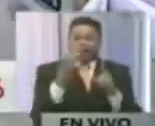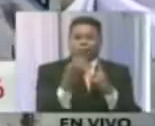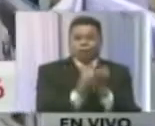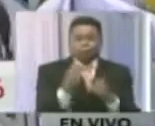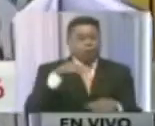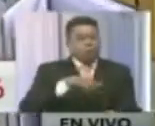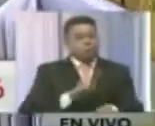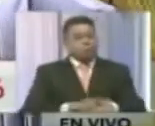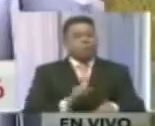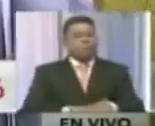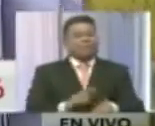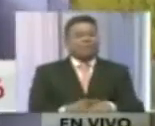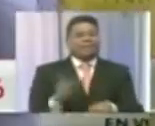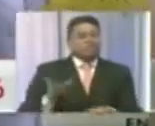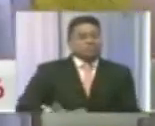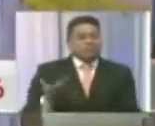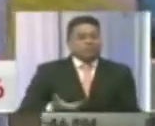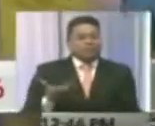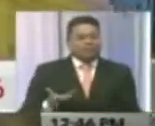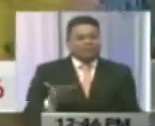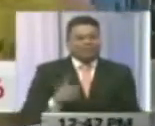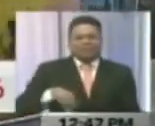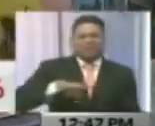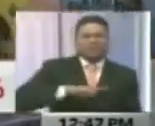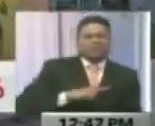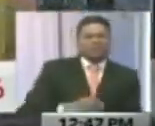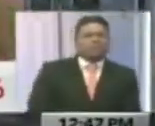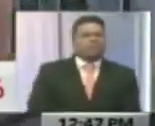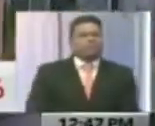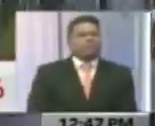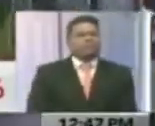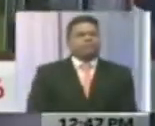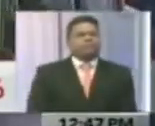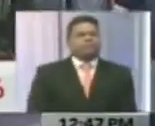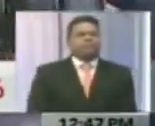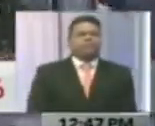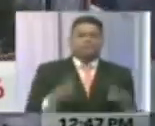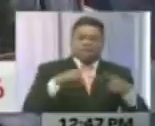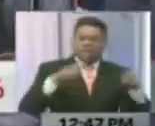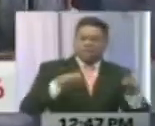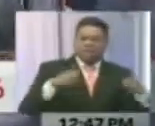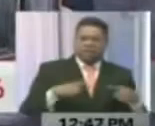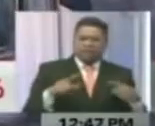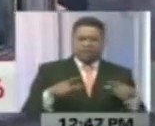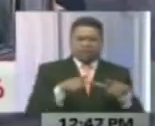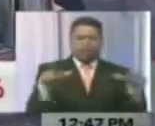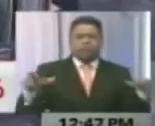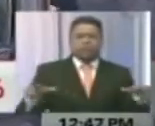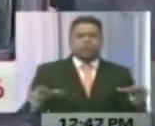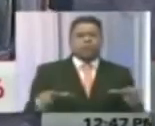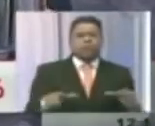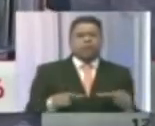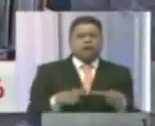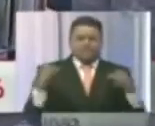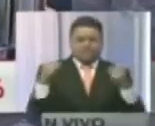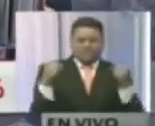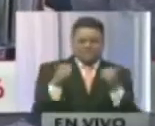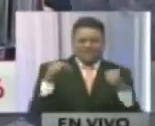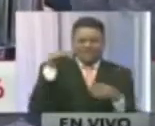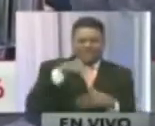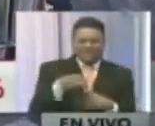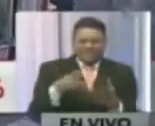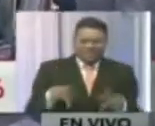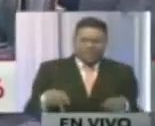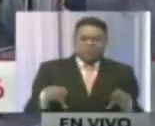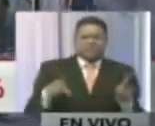un momento muy importante para nosotros. En las distintas plazas y espacios de la entidad merideña, permitiendo